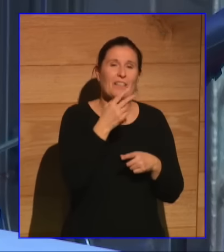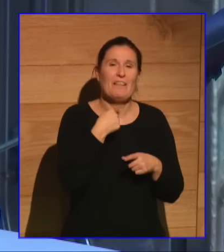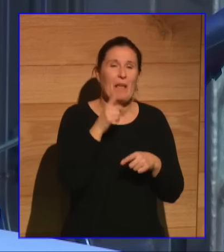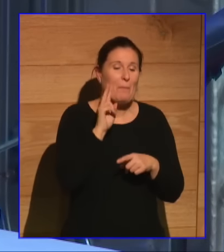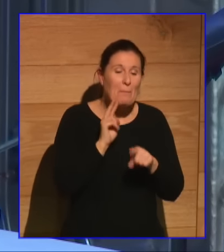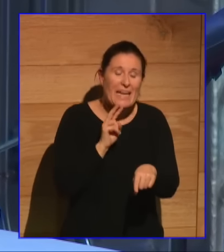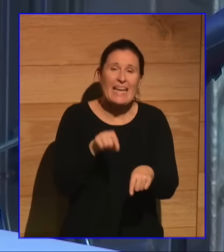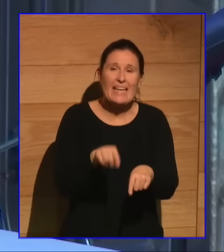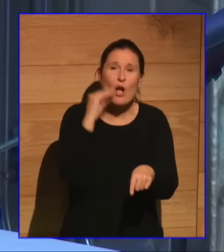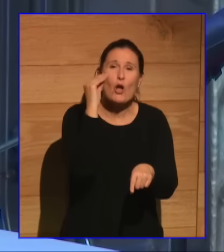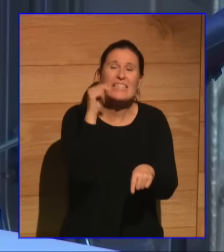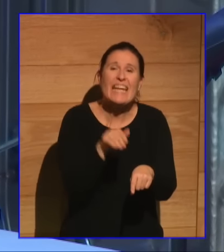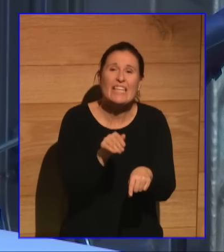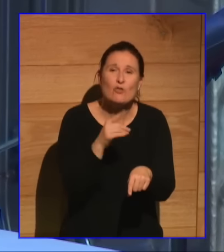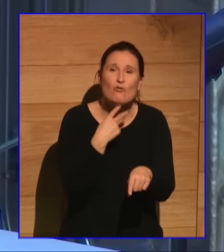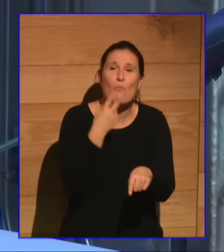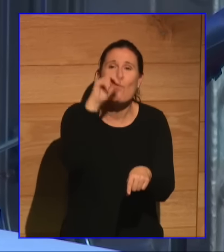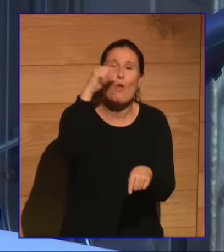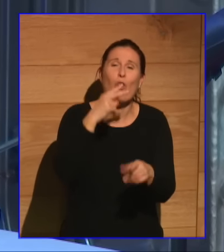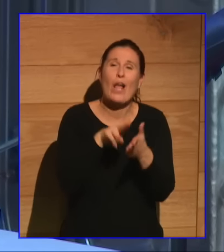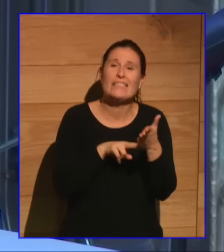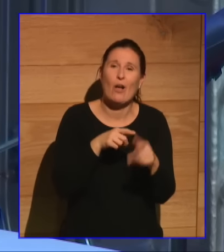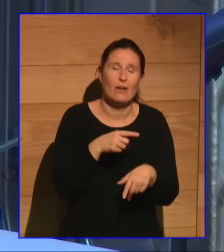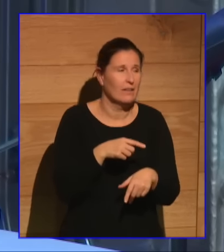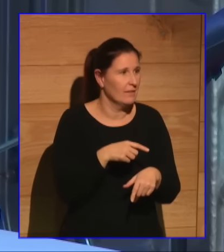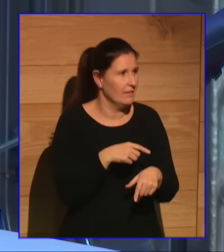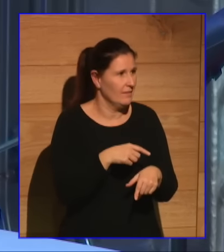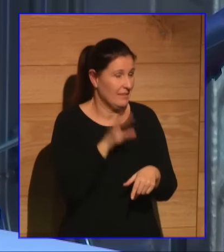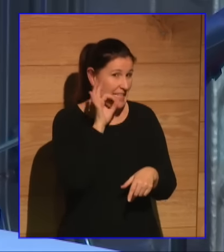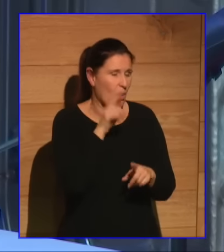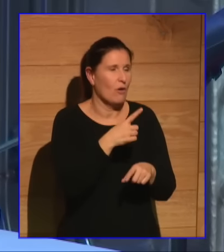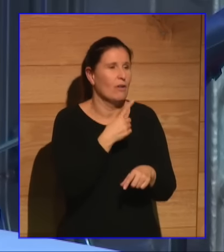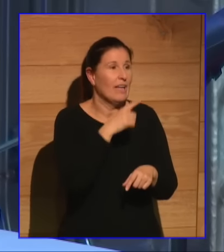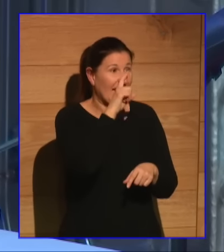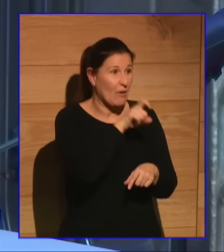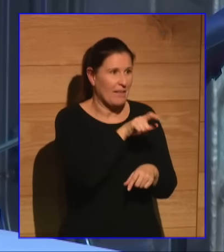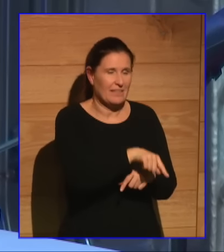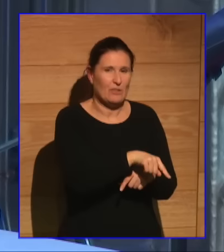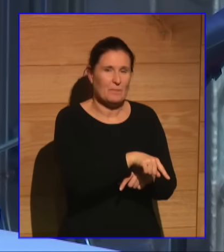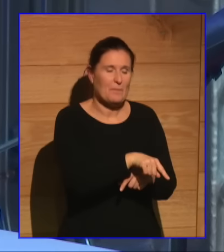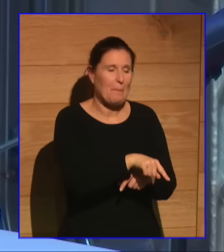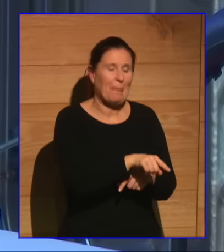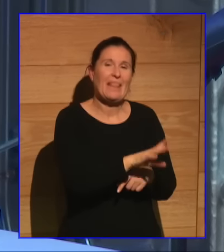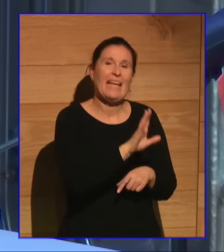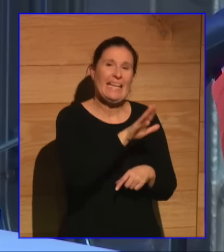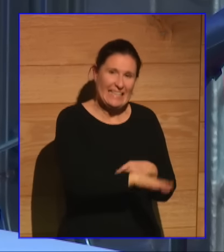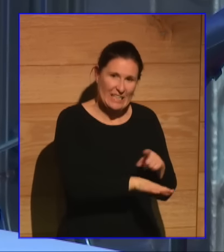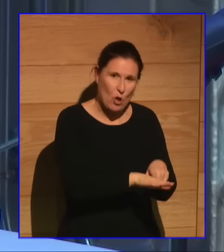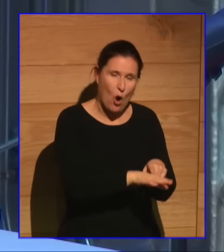¿Recuerdas, Rodrigo Cortés, que tenemos un programa que se llama literalmente Y el niño gallego?